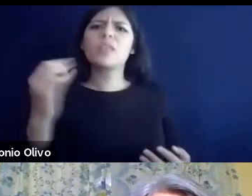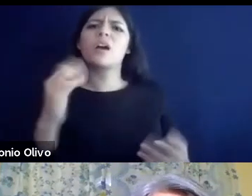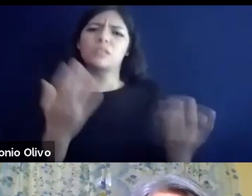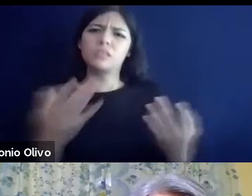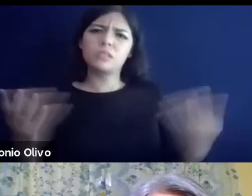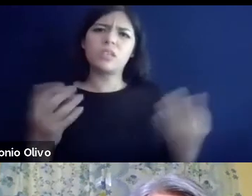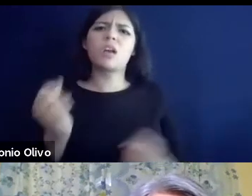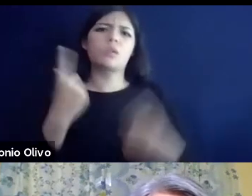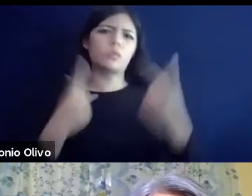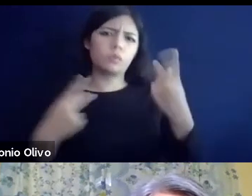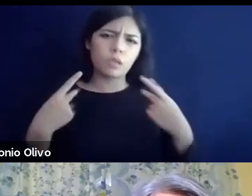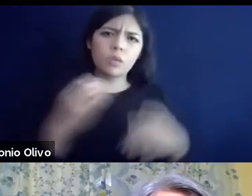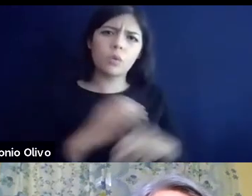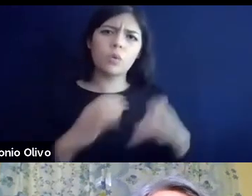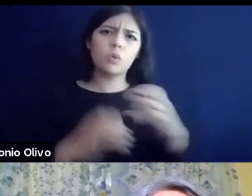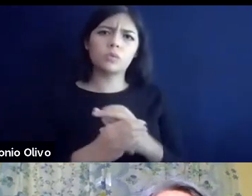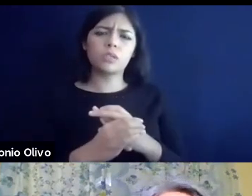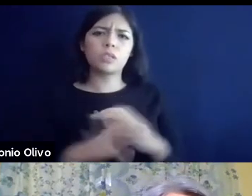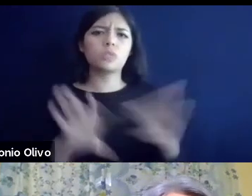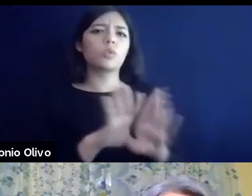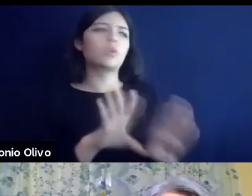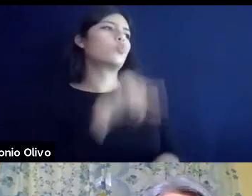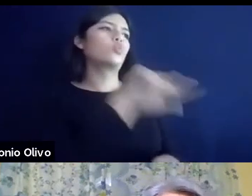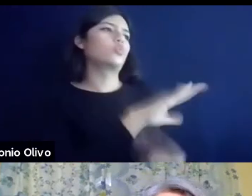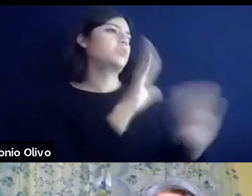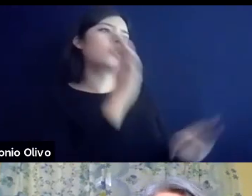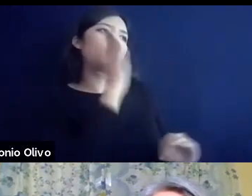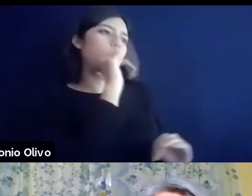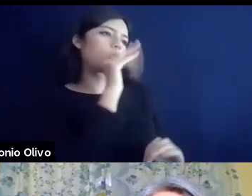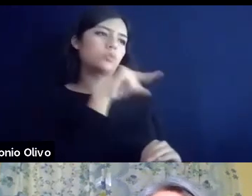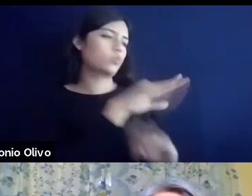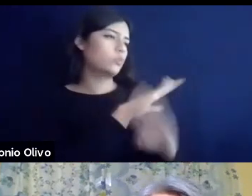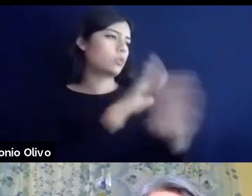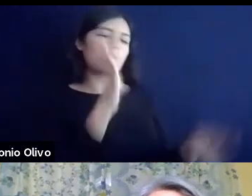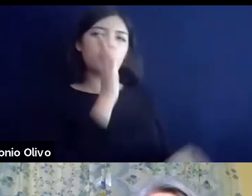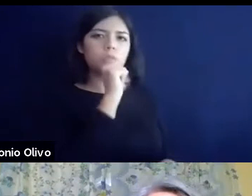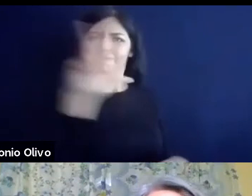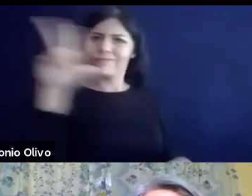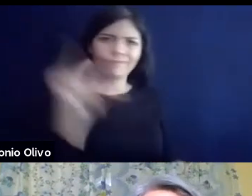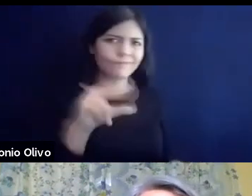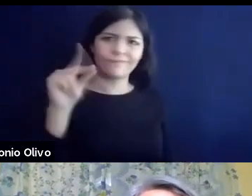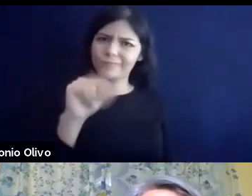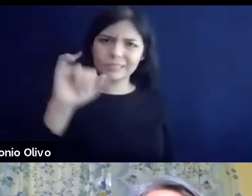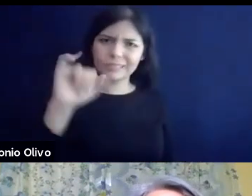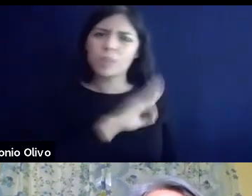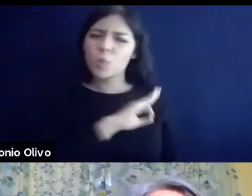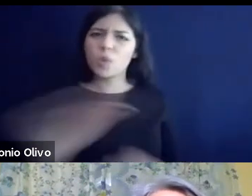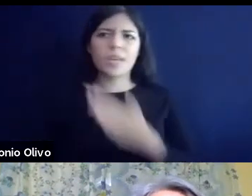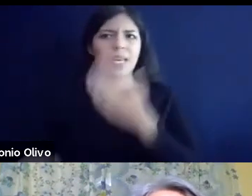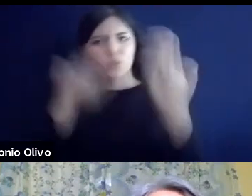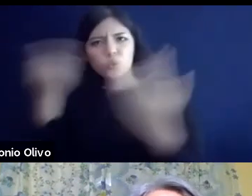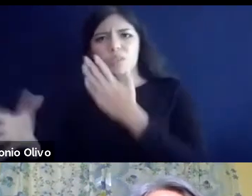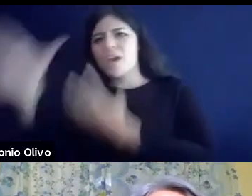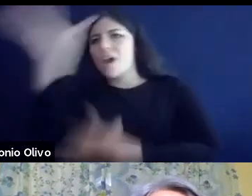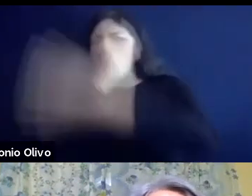es válido. O sea, no me importa que no estudien una carrera universitaria, pero con el simple hecho de que aprendan